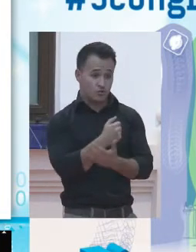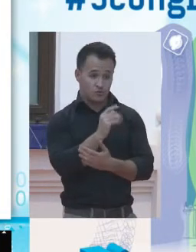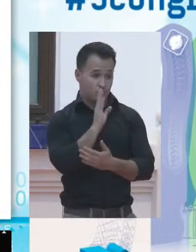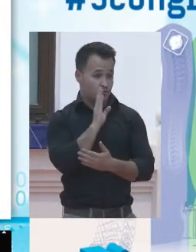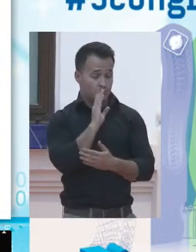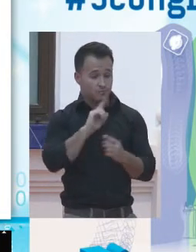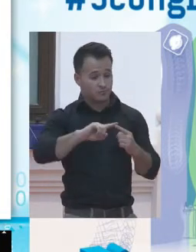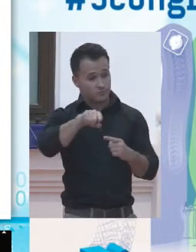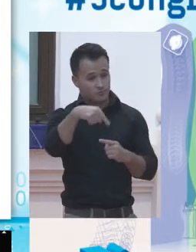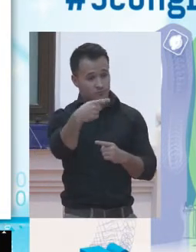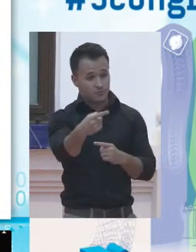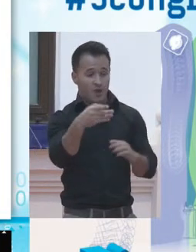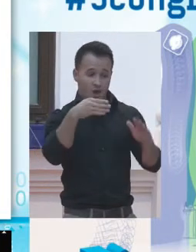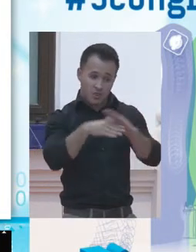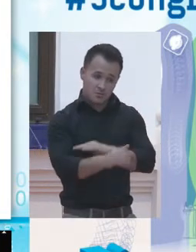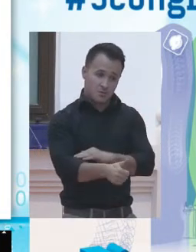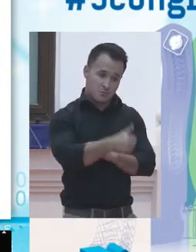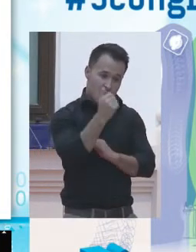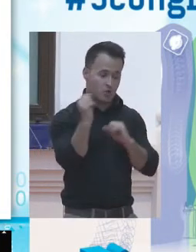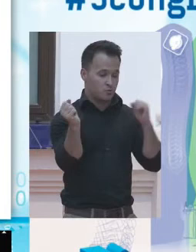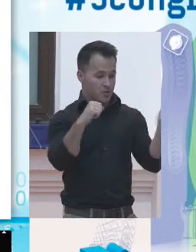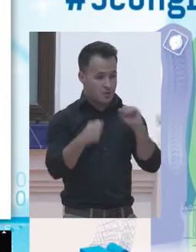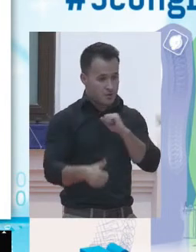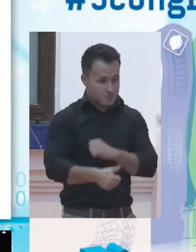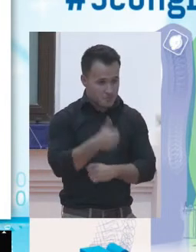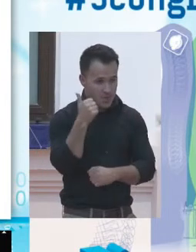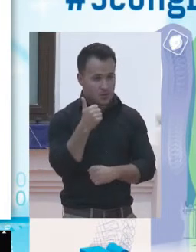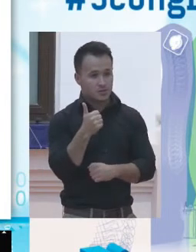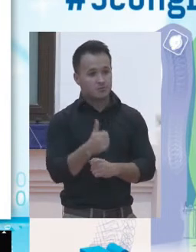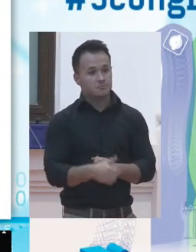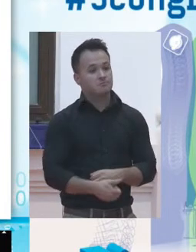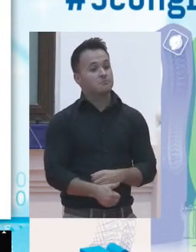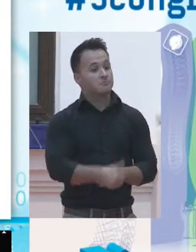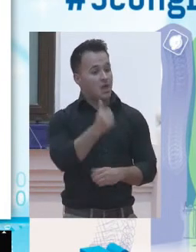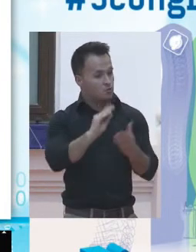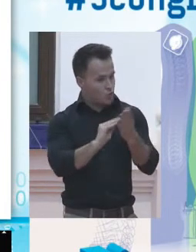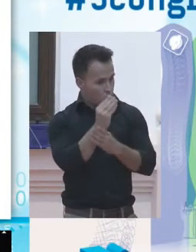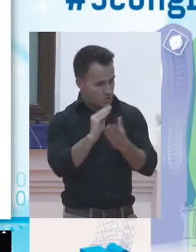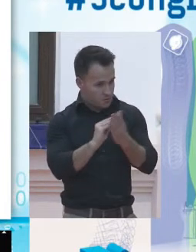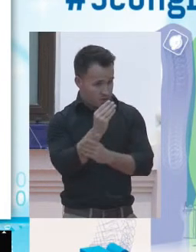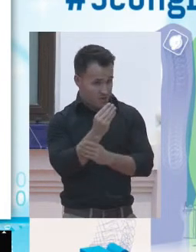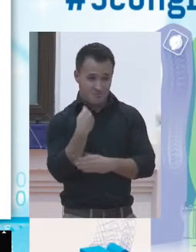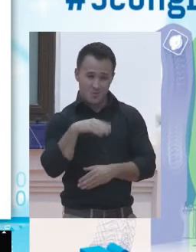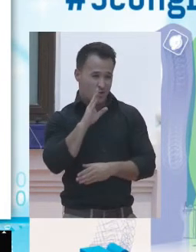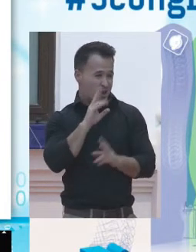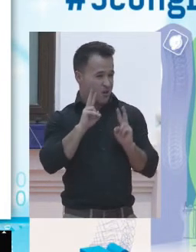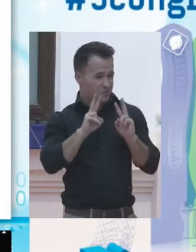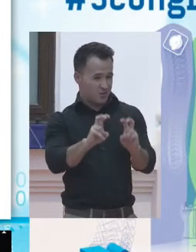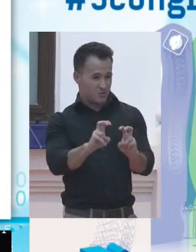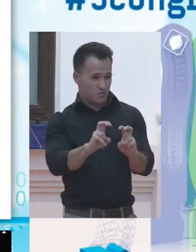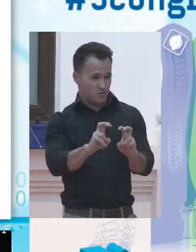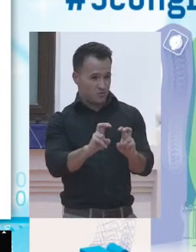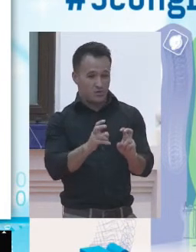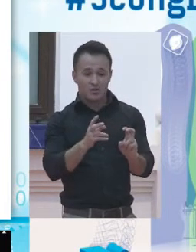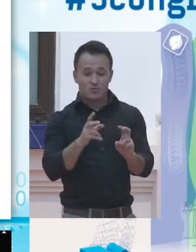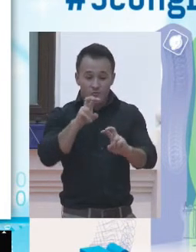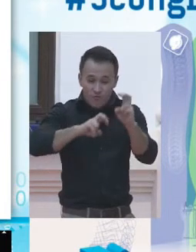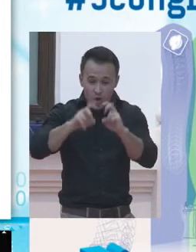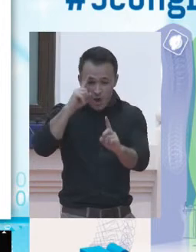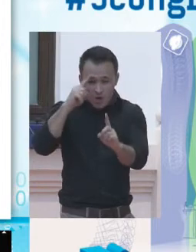nos conduce a mayor accesibilidad, mayor competitividad y mayor productividad. Lo que decía al principio, que lo que buscamos no es solamente ser una